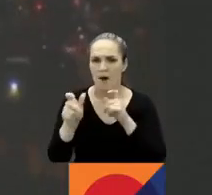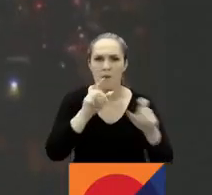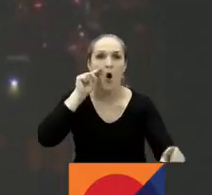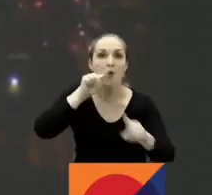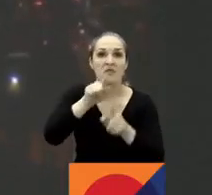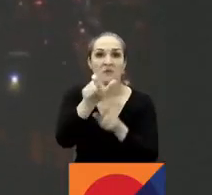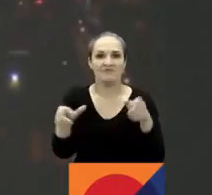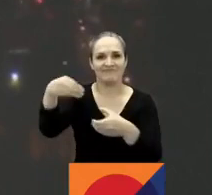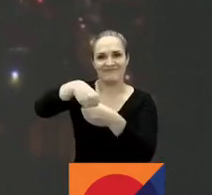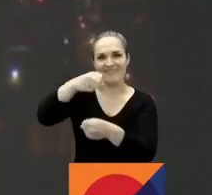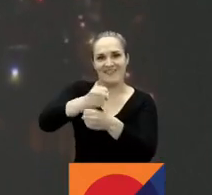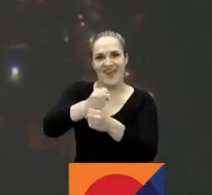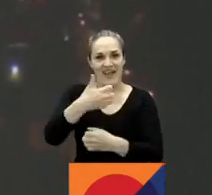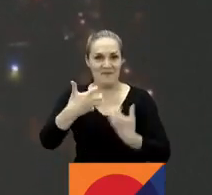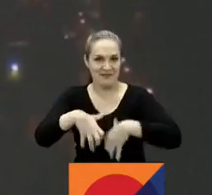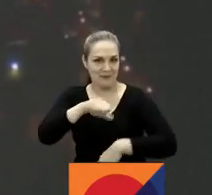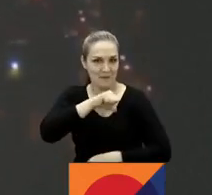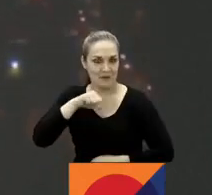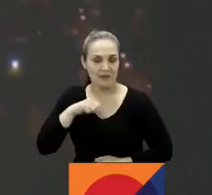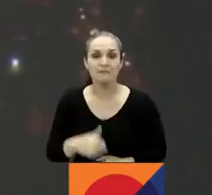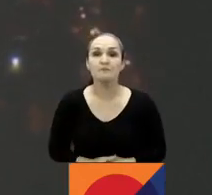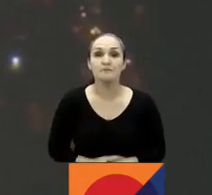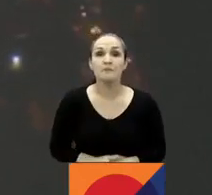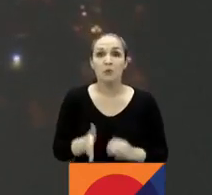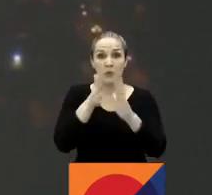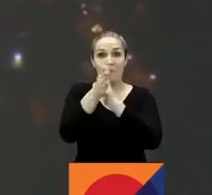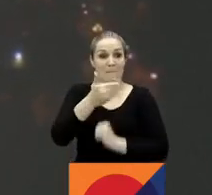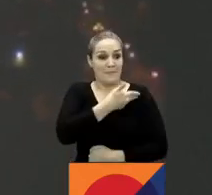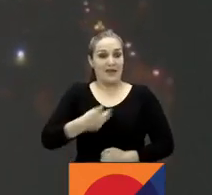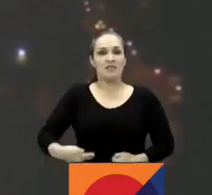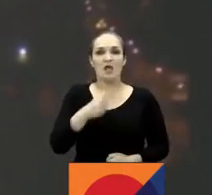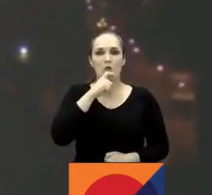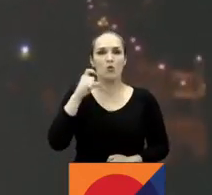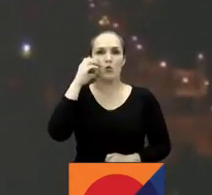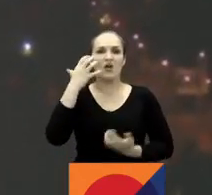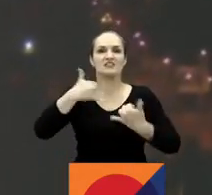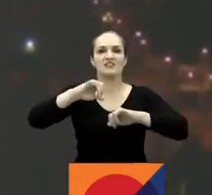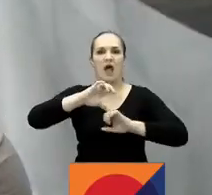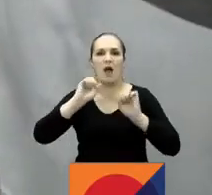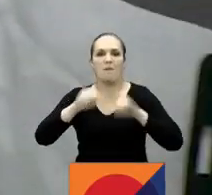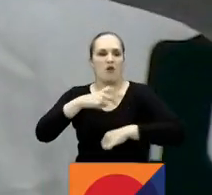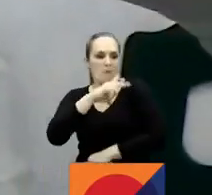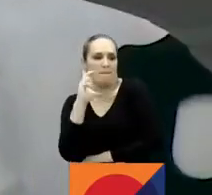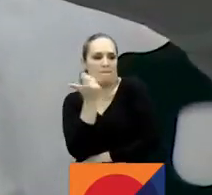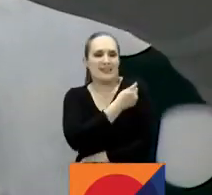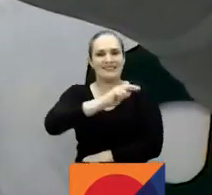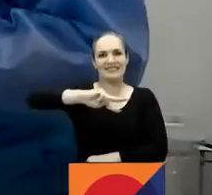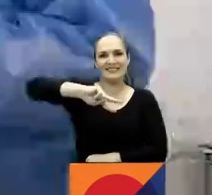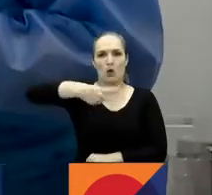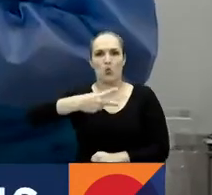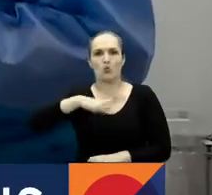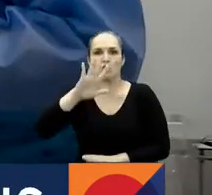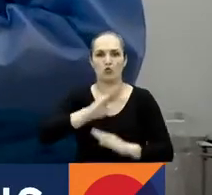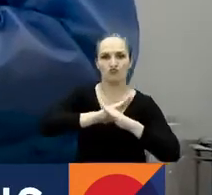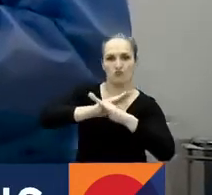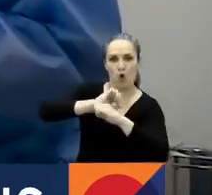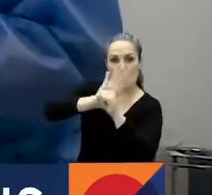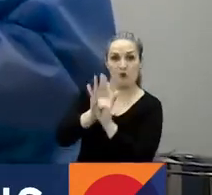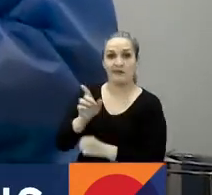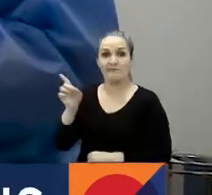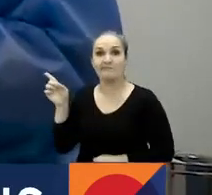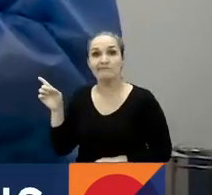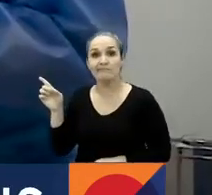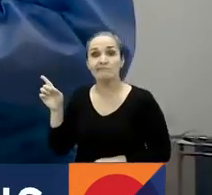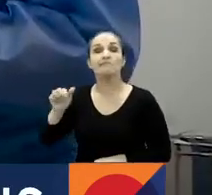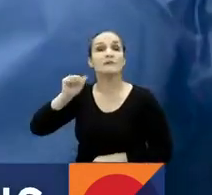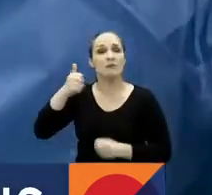El presidente Iván Duque recibió la segunda dosis de la vacuna contra el COVID-19 en el Hospital Universitario del Caribe. El jefe de Estado reiteró